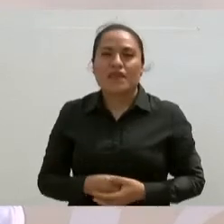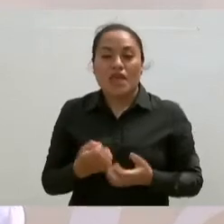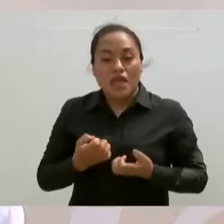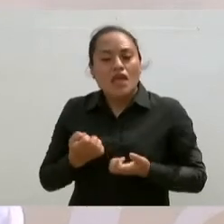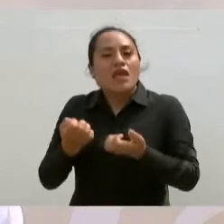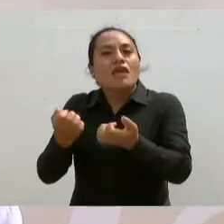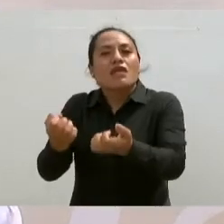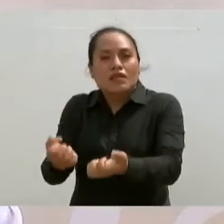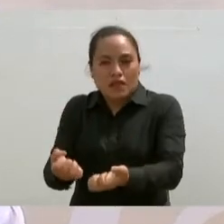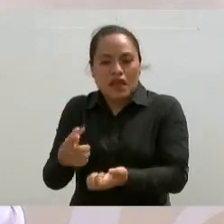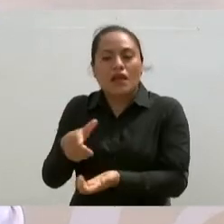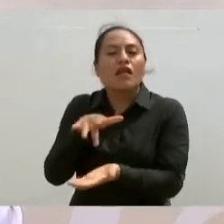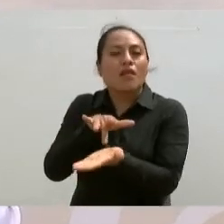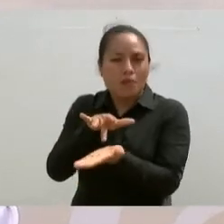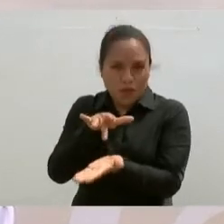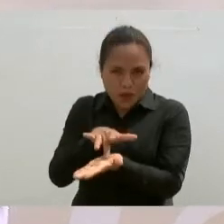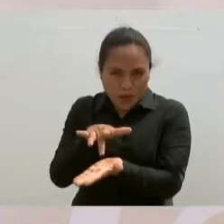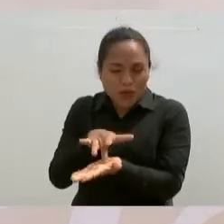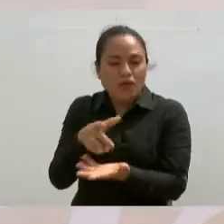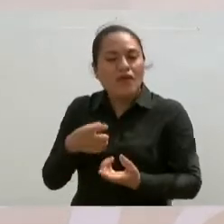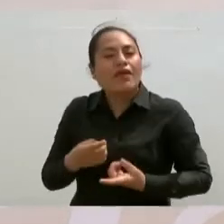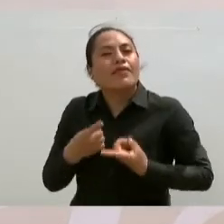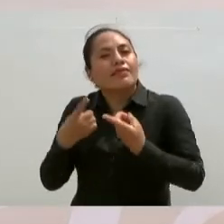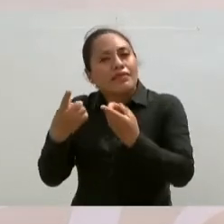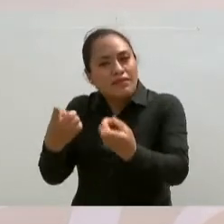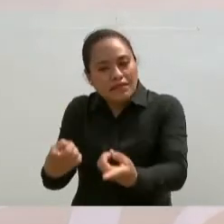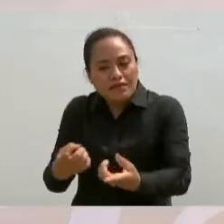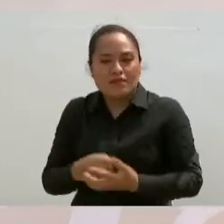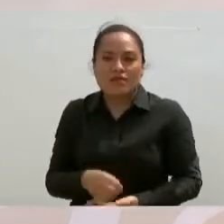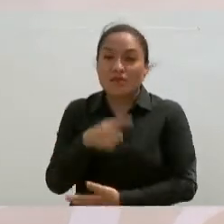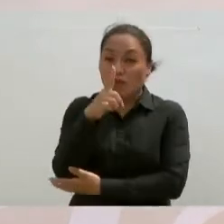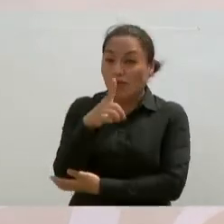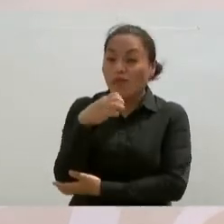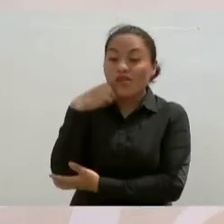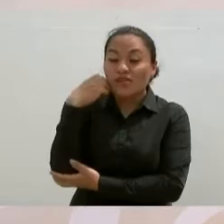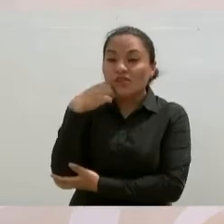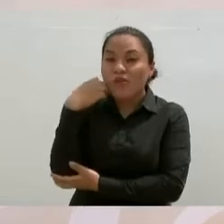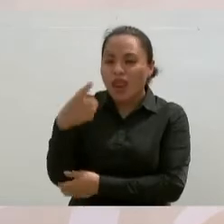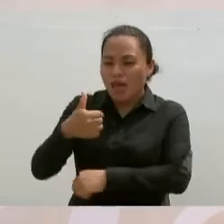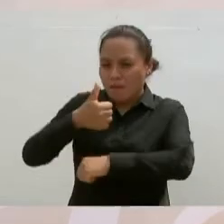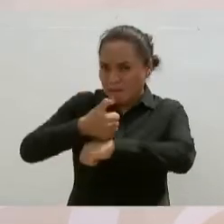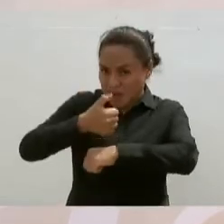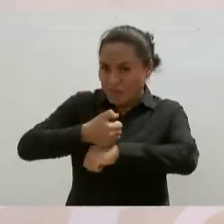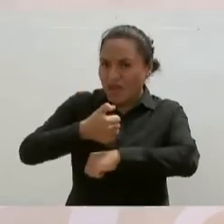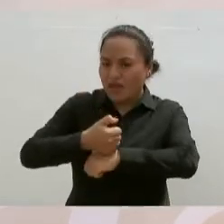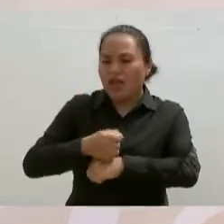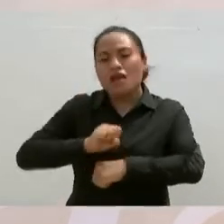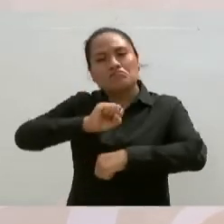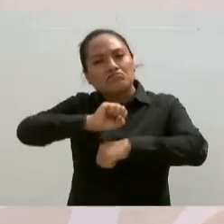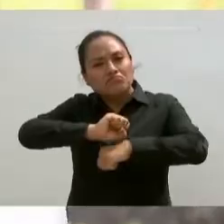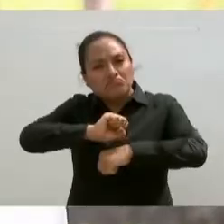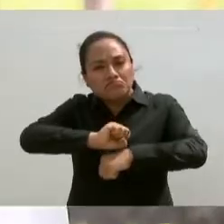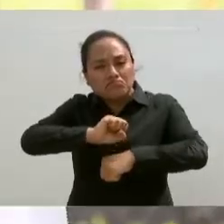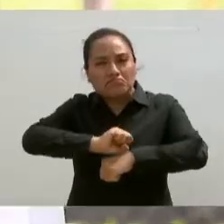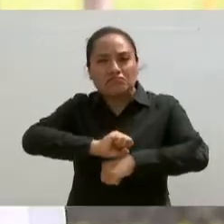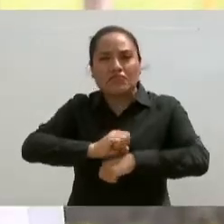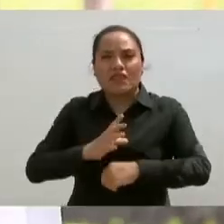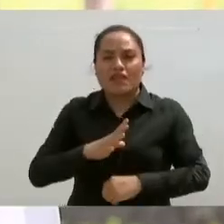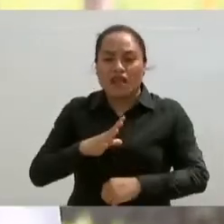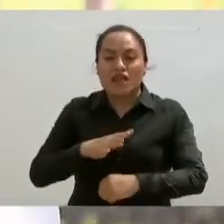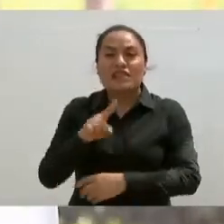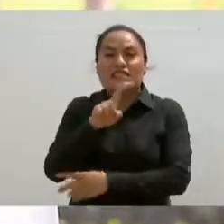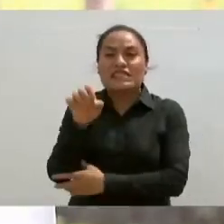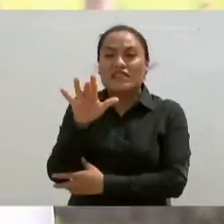Entregar el apoyo. Si es una escuela primaria, secundaria de más